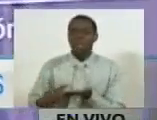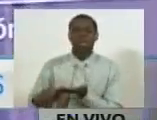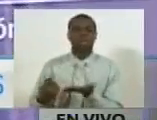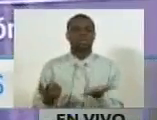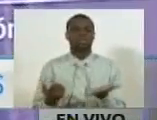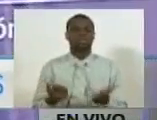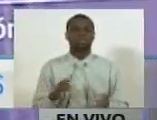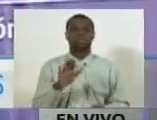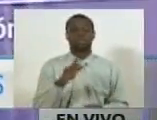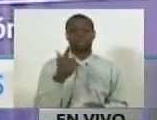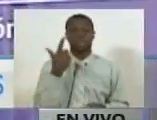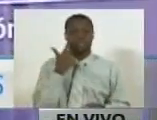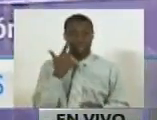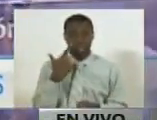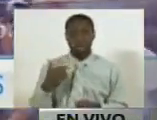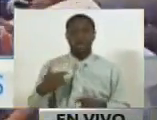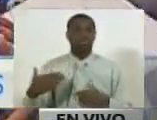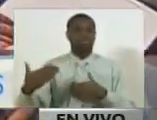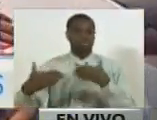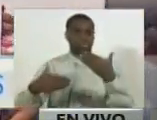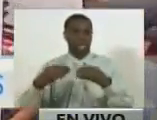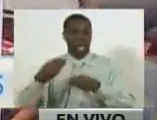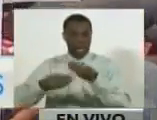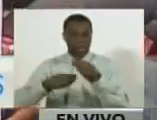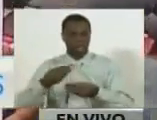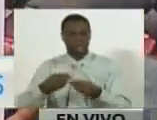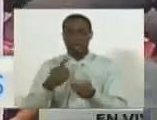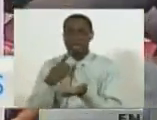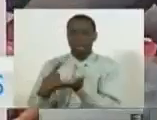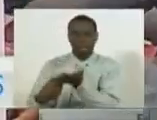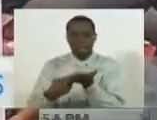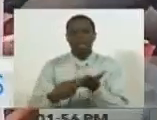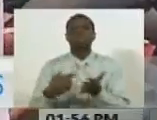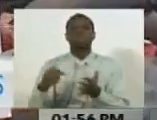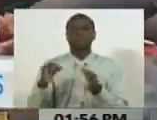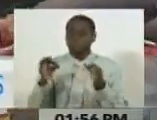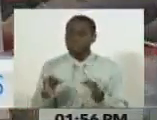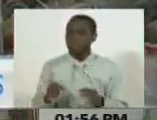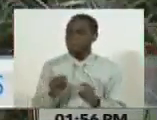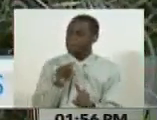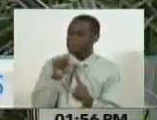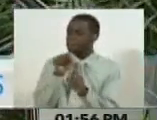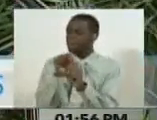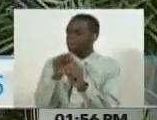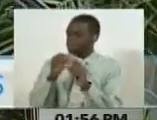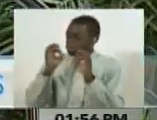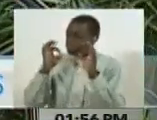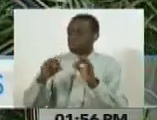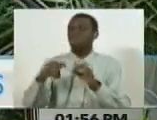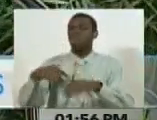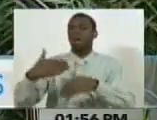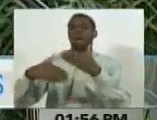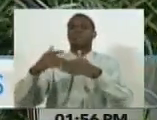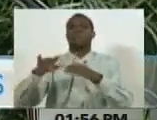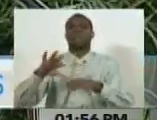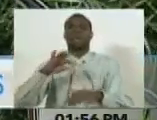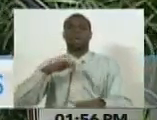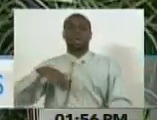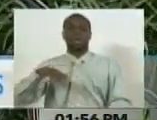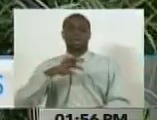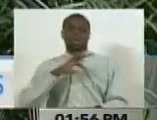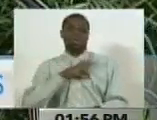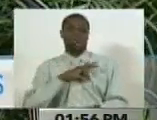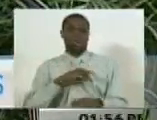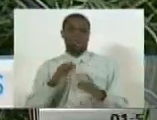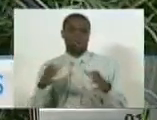Fíjense las consultas que hay que hacer, consultas con pertinencia y utilidad práctica para la sociedad. A veces